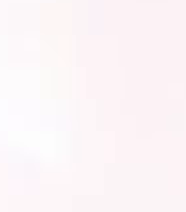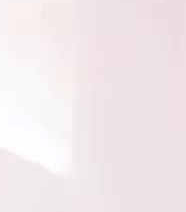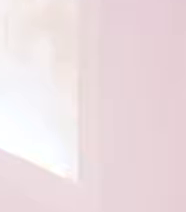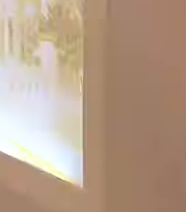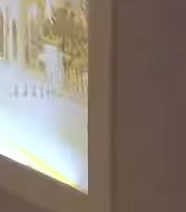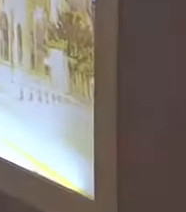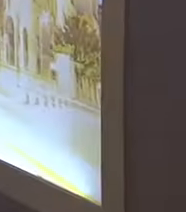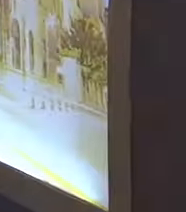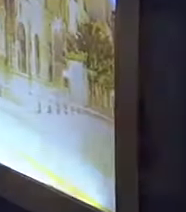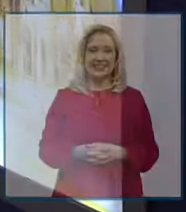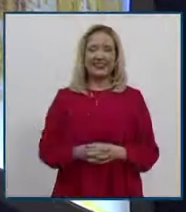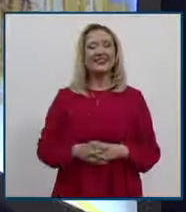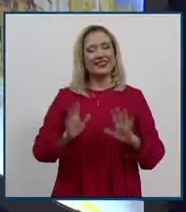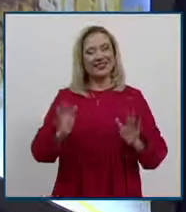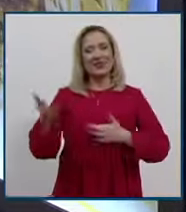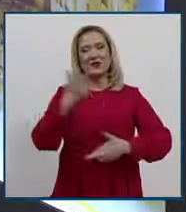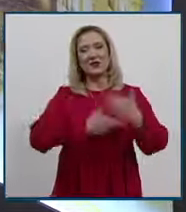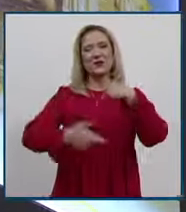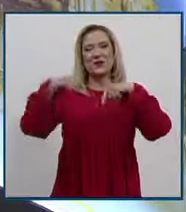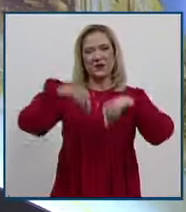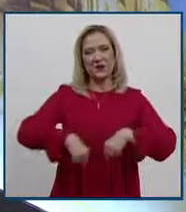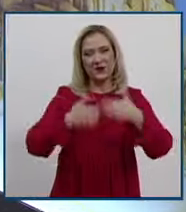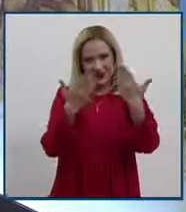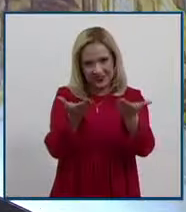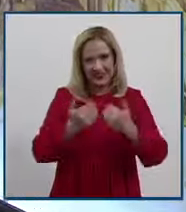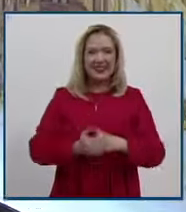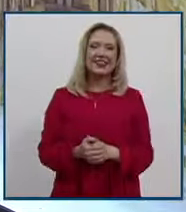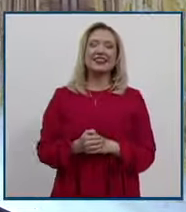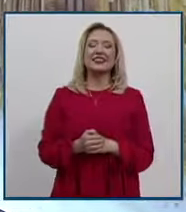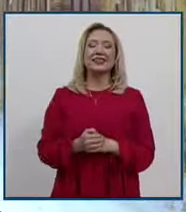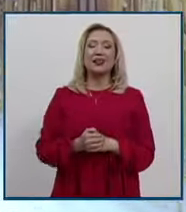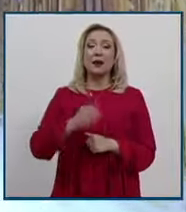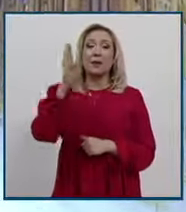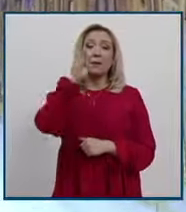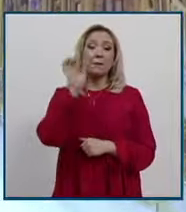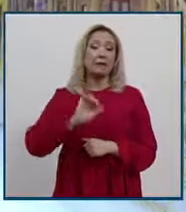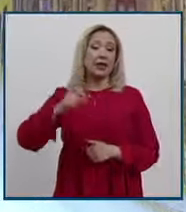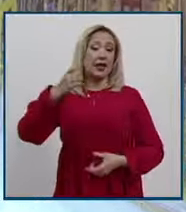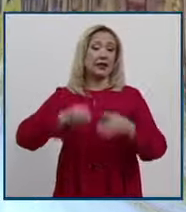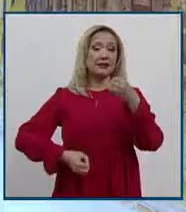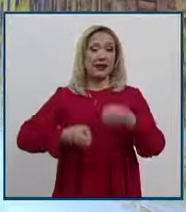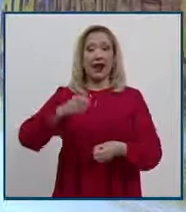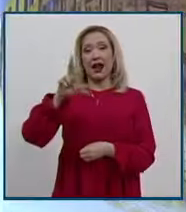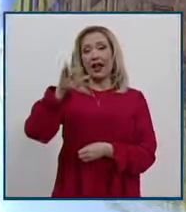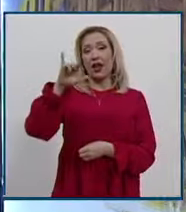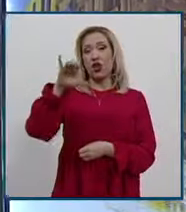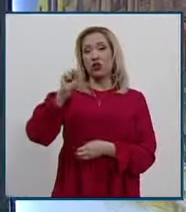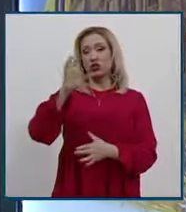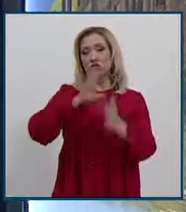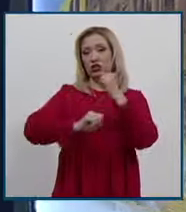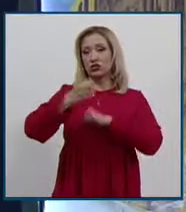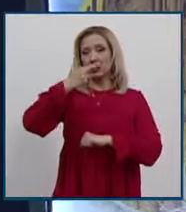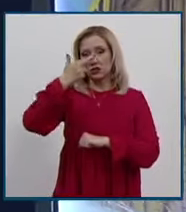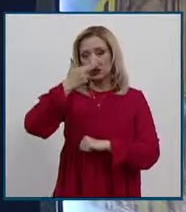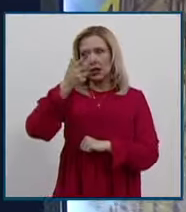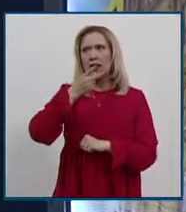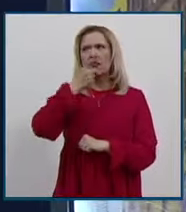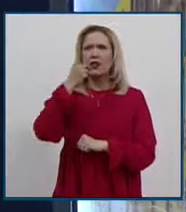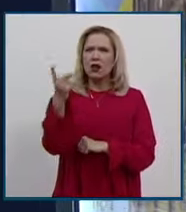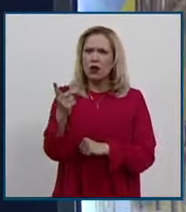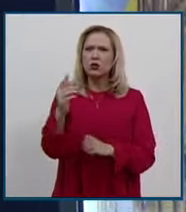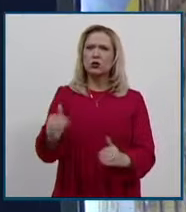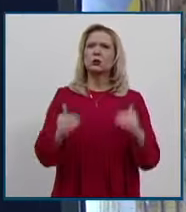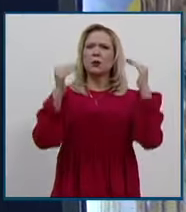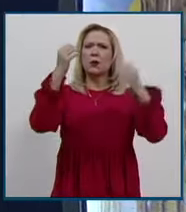infantes ya estamos de regreso con más la ministra Ríos farjat destacó diversos criterios emitidos por la